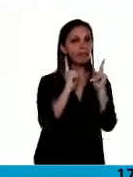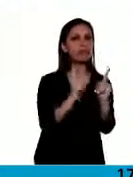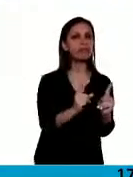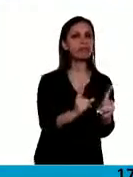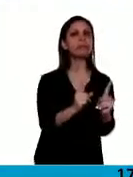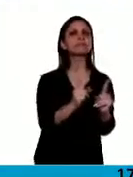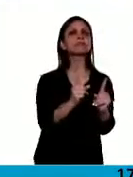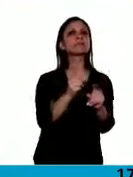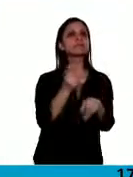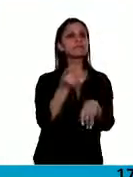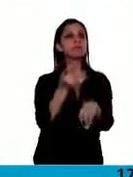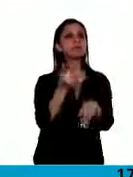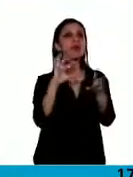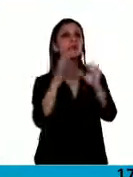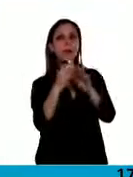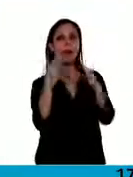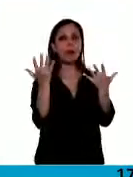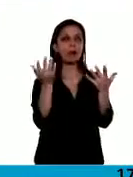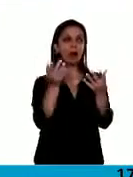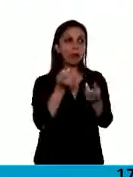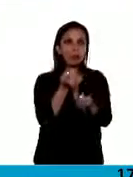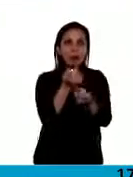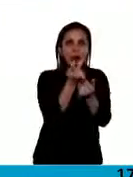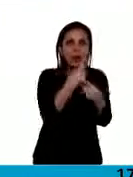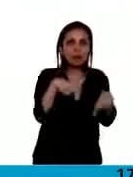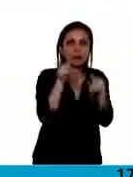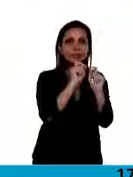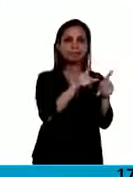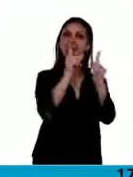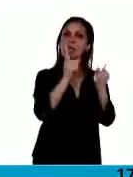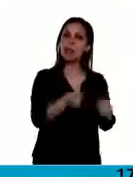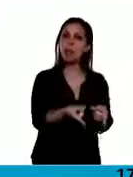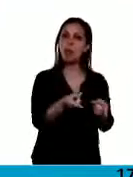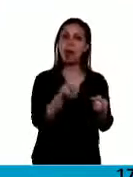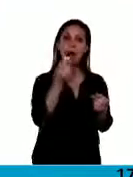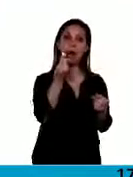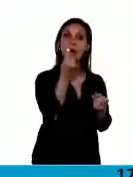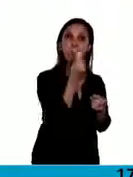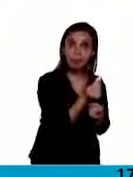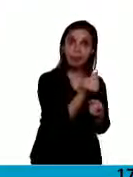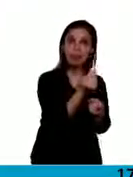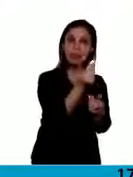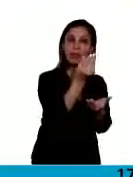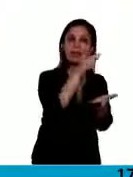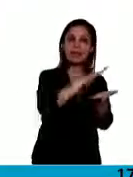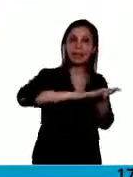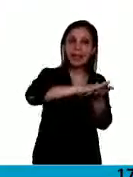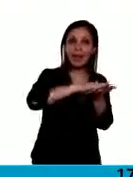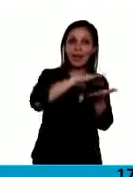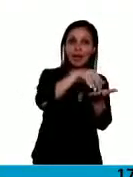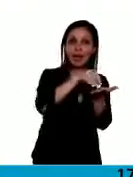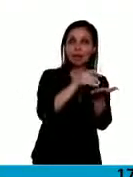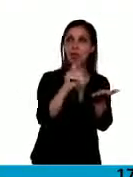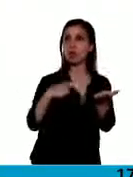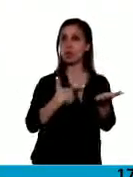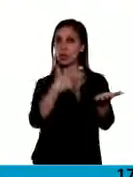a pesar de que no tienen casi nada, fue suficiente que se asentaran en esos terrenos que, como decía, no tienen dueño